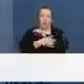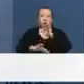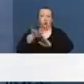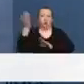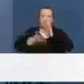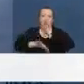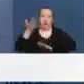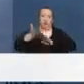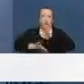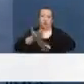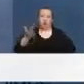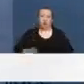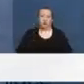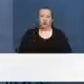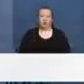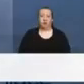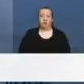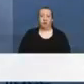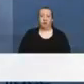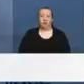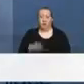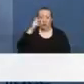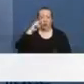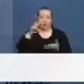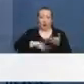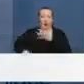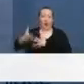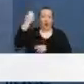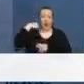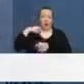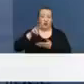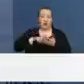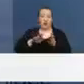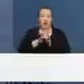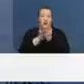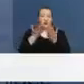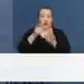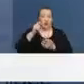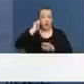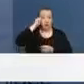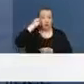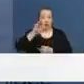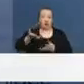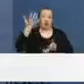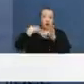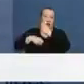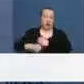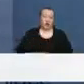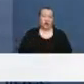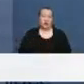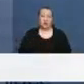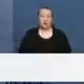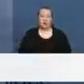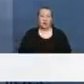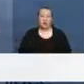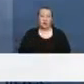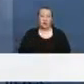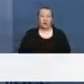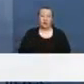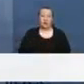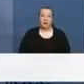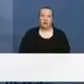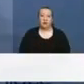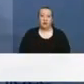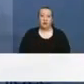historia en mi libro si quieren de banana republic a la no república está todo eso en todo caso no es que